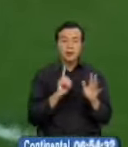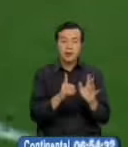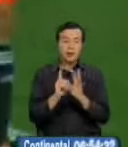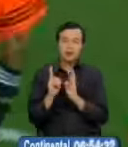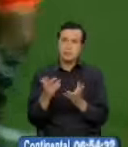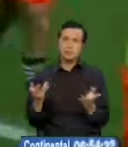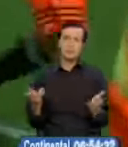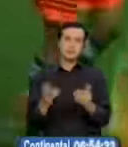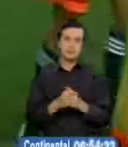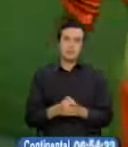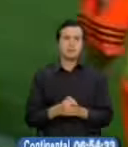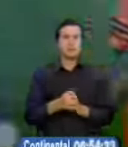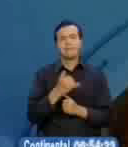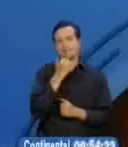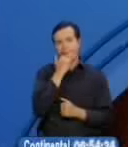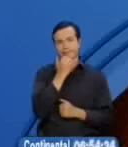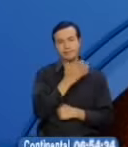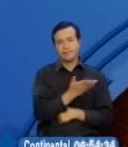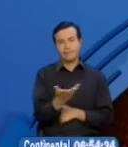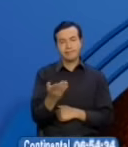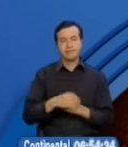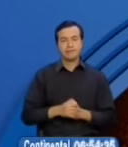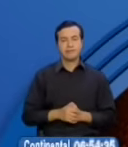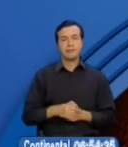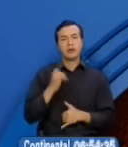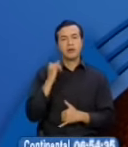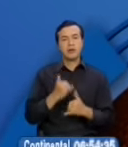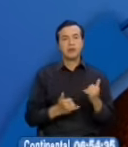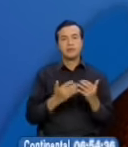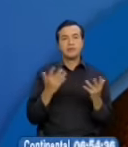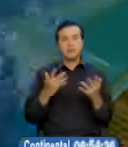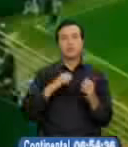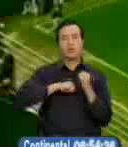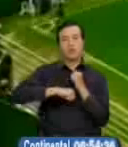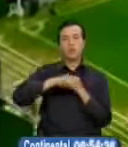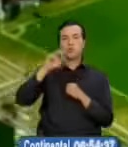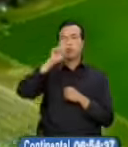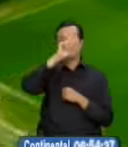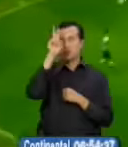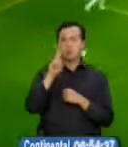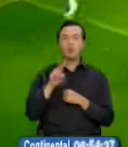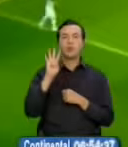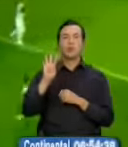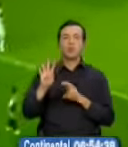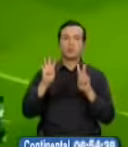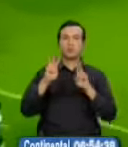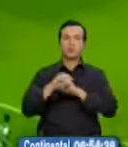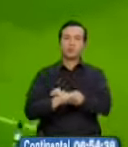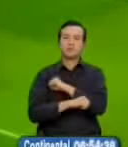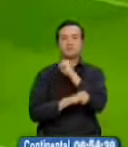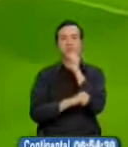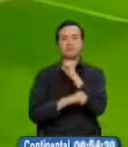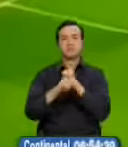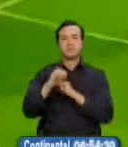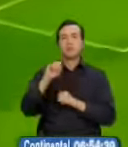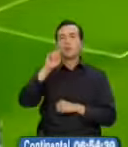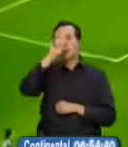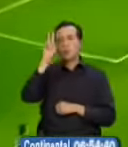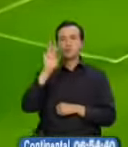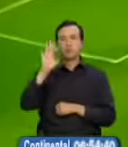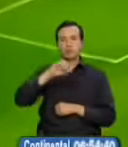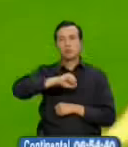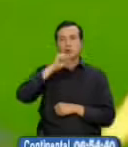Arrieta, que deja mucho que desear, y al final, el gol del venezolano, 4-2, victoria del Deportivo La